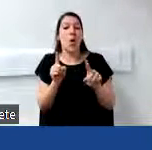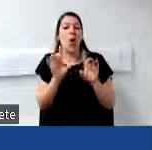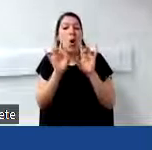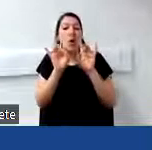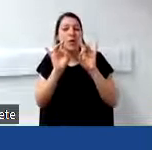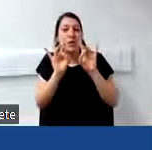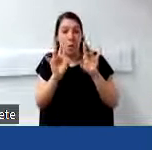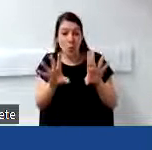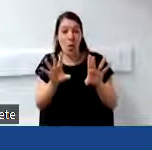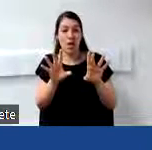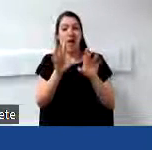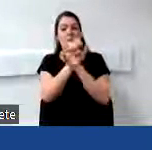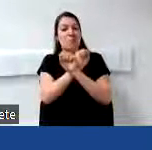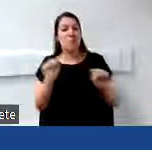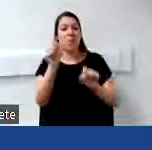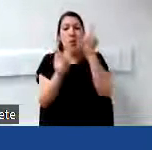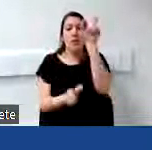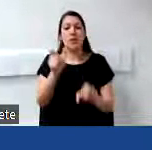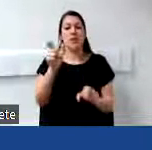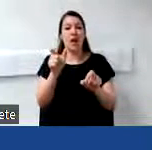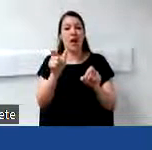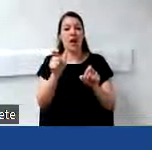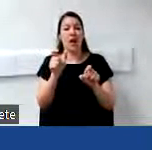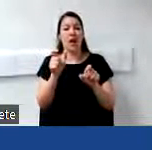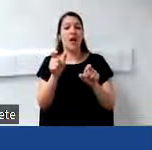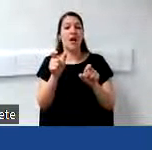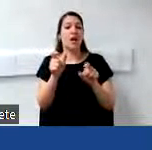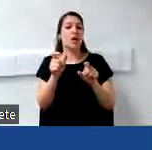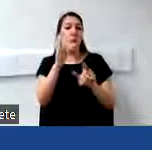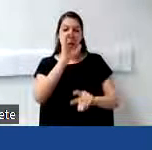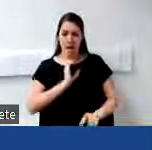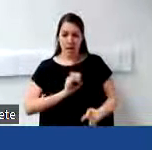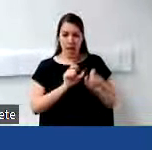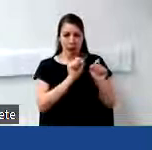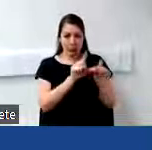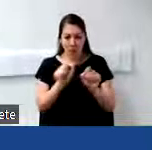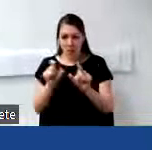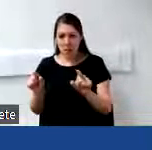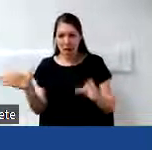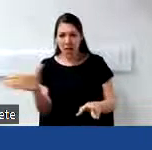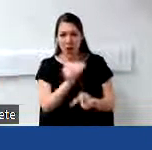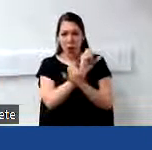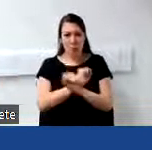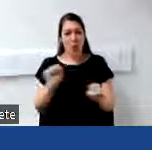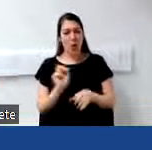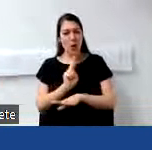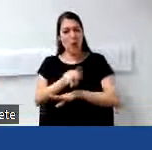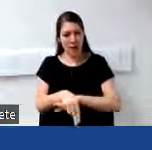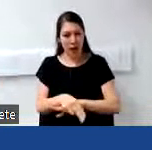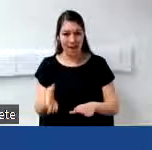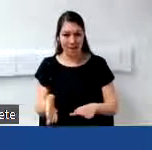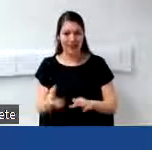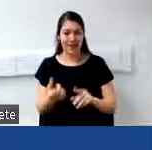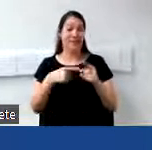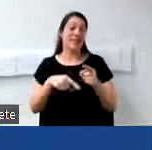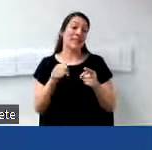sea utilizable por todas las personas con sus características, ¿no? Entonces, bueno, esto sin dudas no deja por fuera lo que